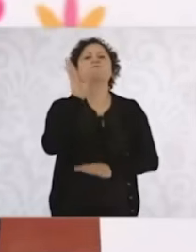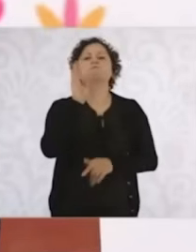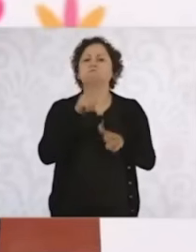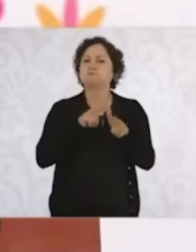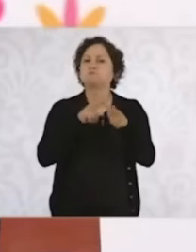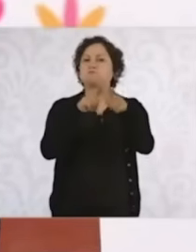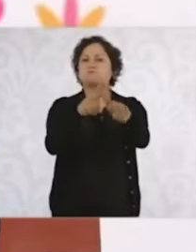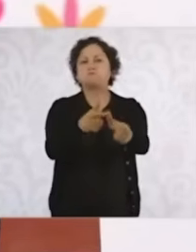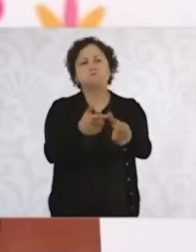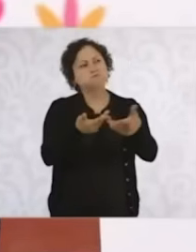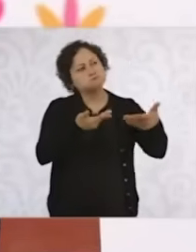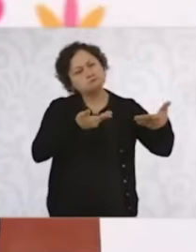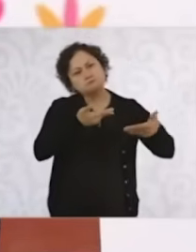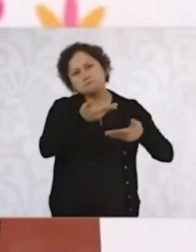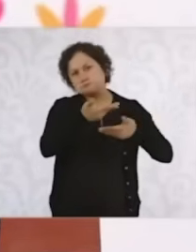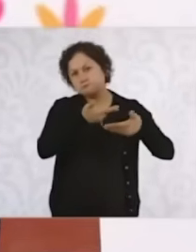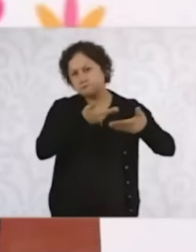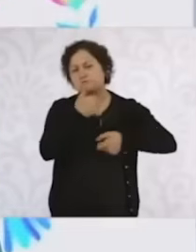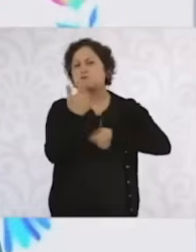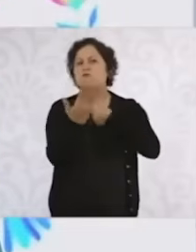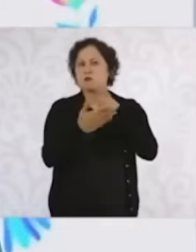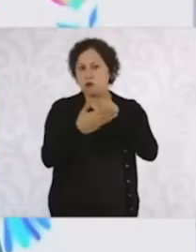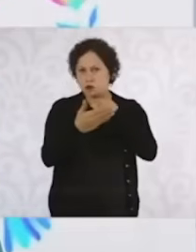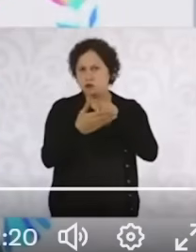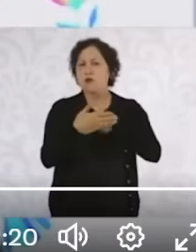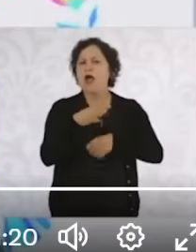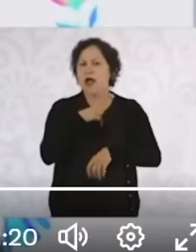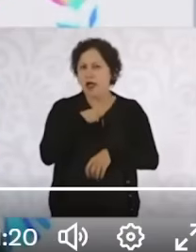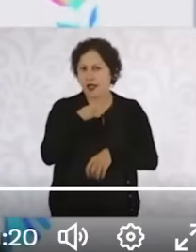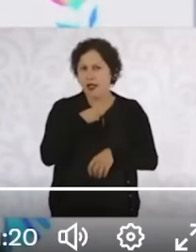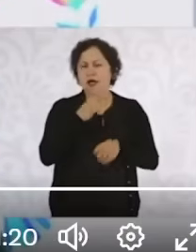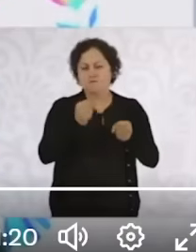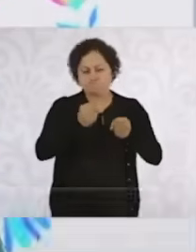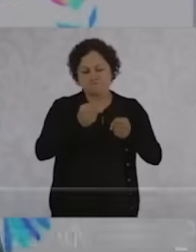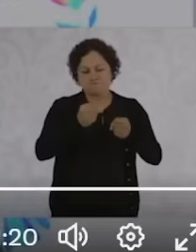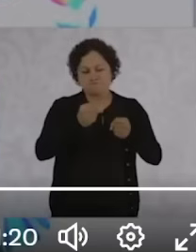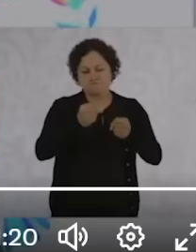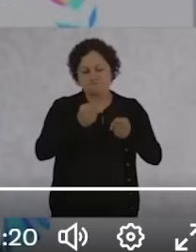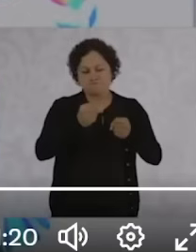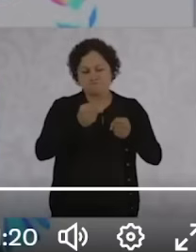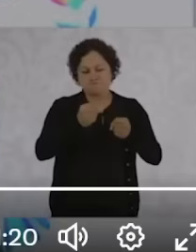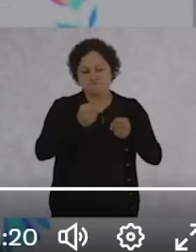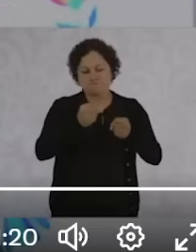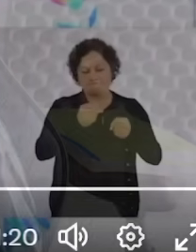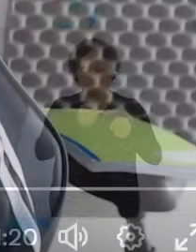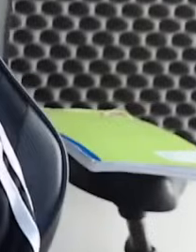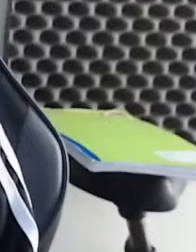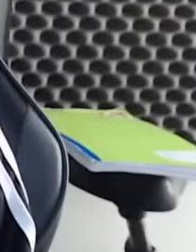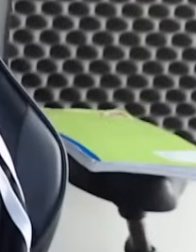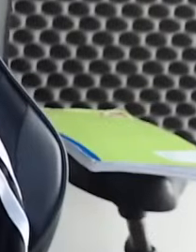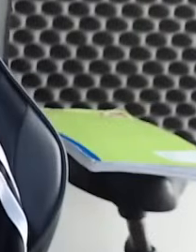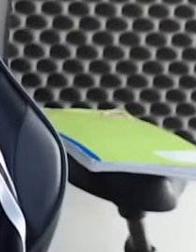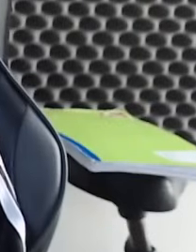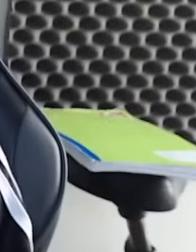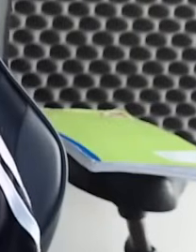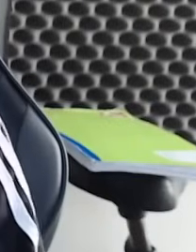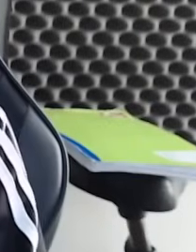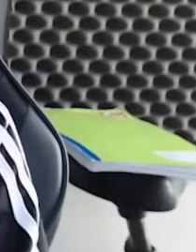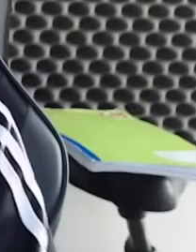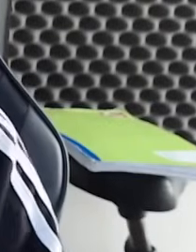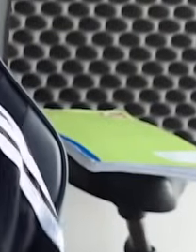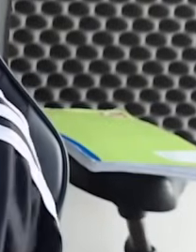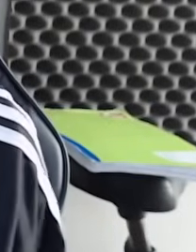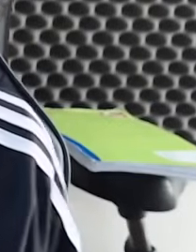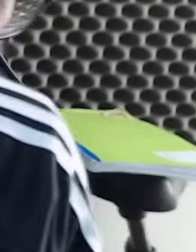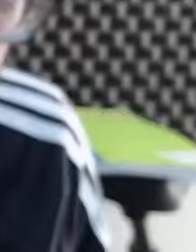buena relación con los Estados Unidos estoy convencida de ella ahí está bueno Eh ya había adelantado